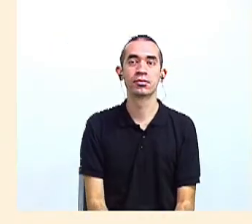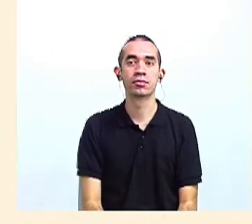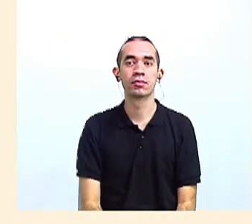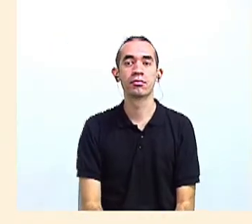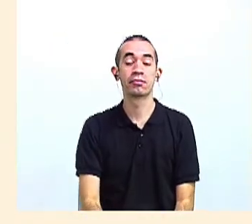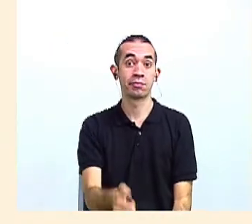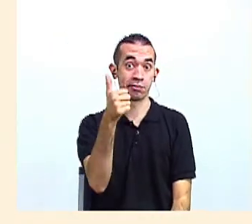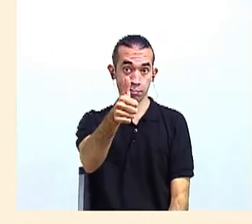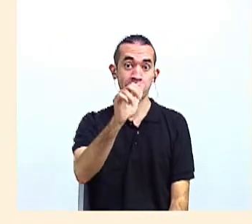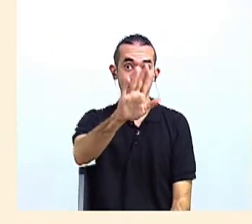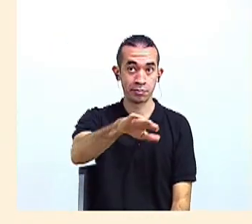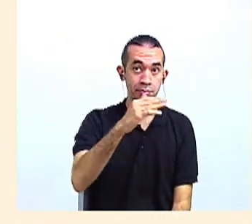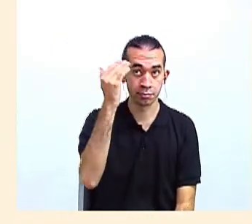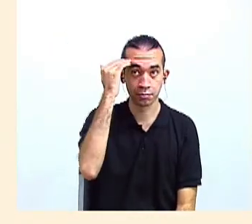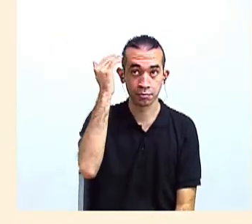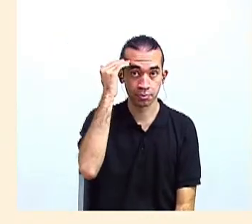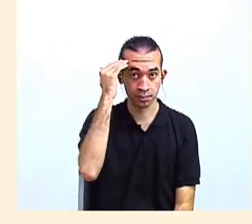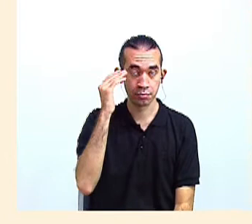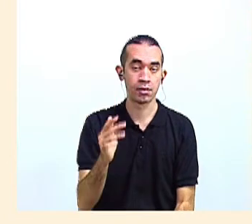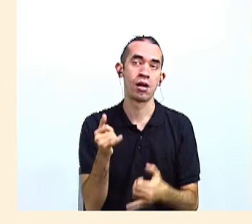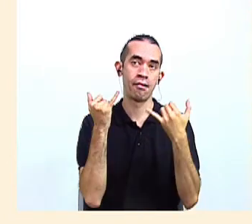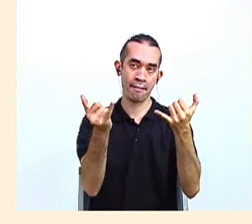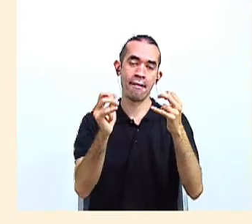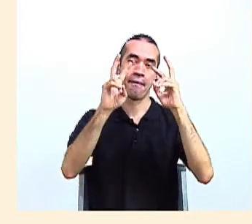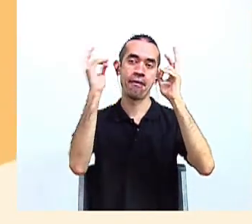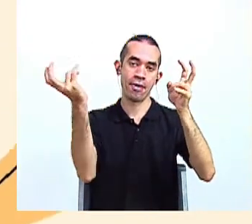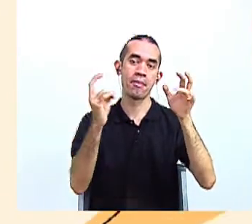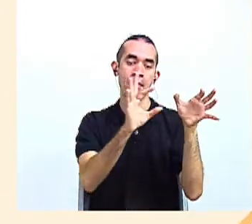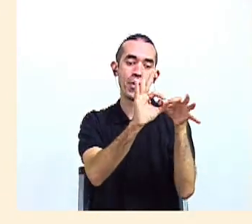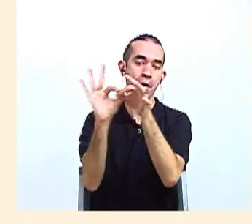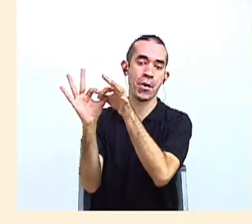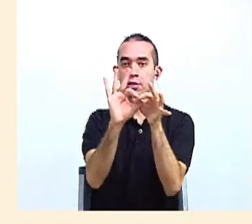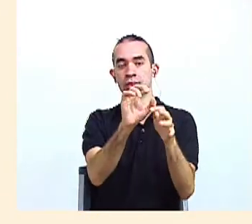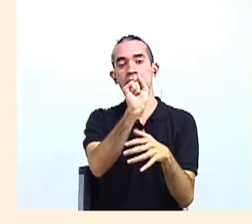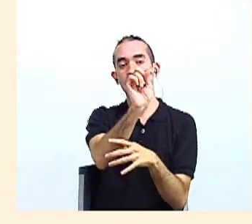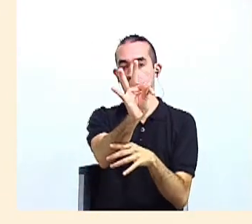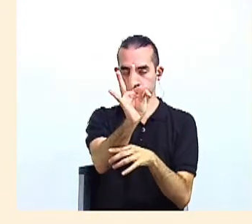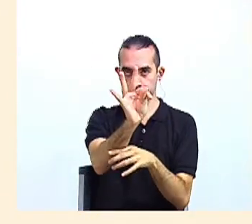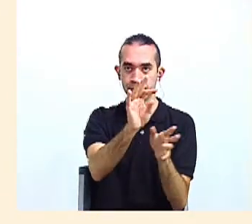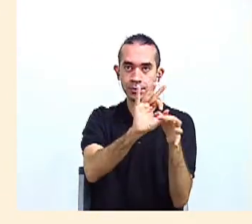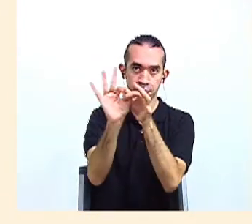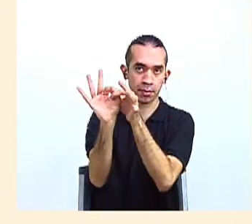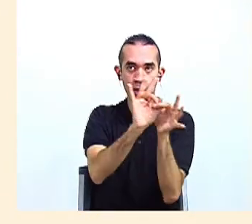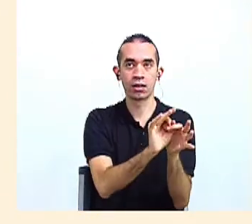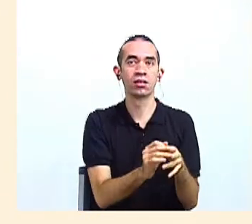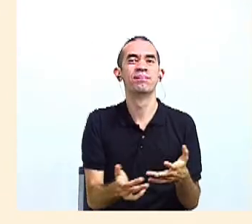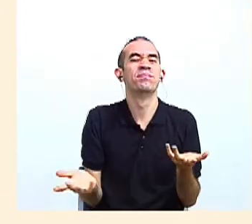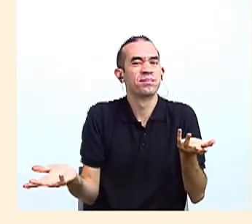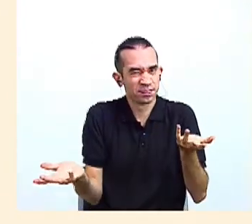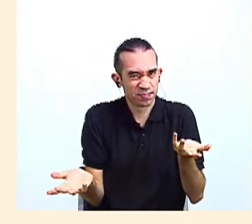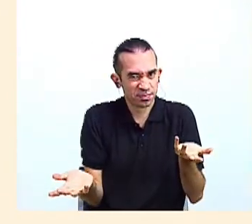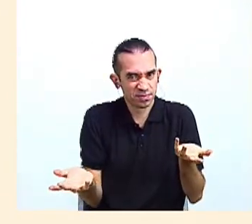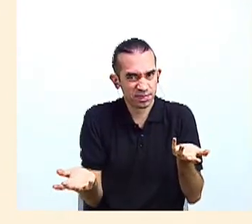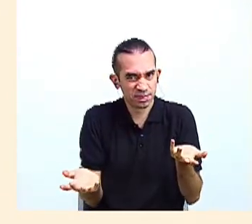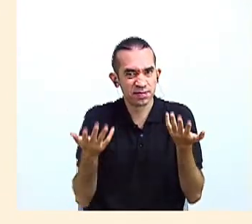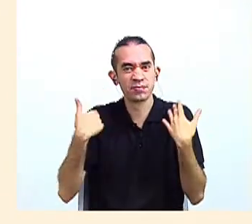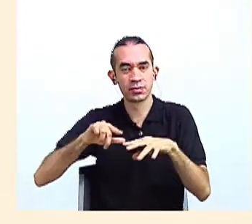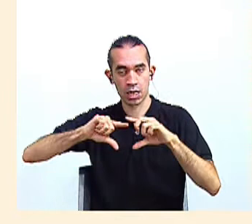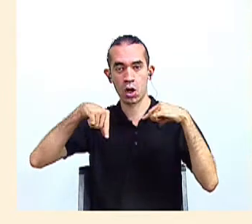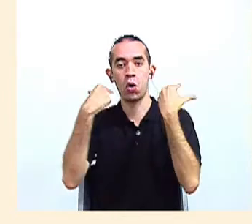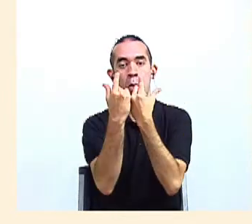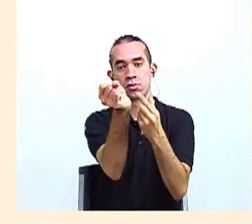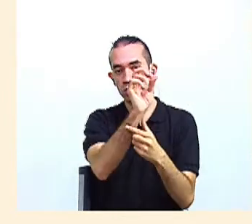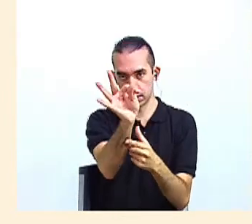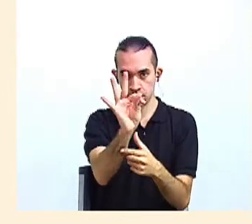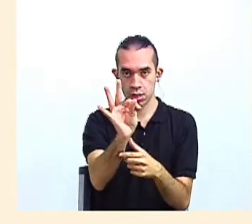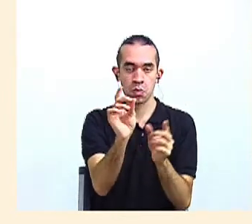Muy bien, jóvenes, en este apartado vamos a ver la concordancia nominal. ¿Sí? Ya vimos lo que es el grupo nominal